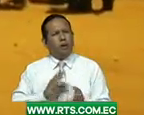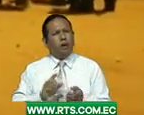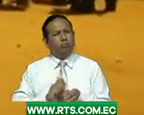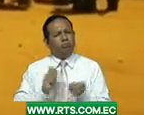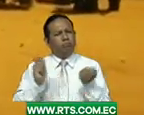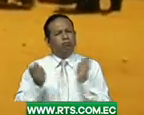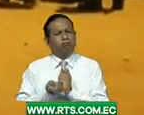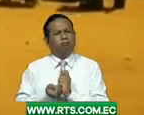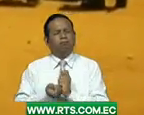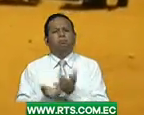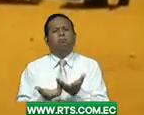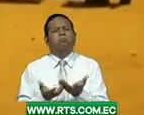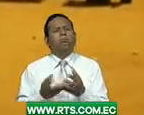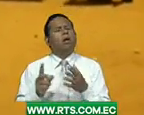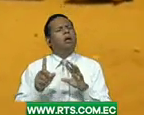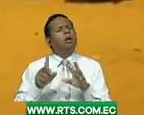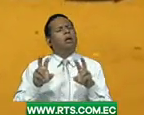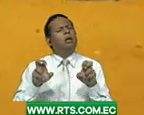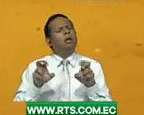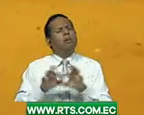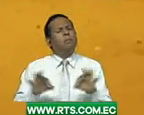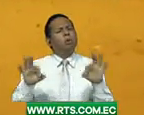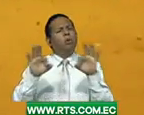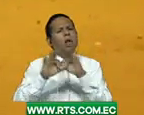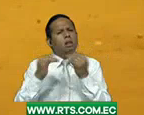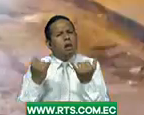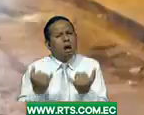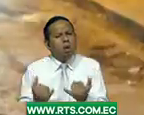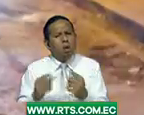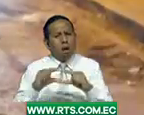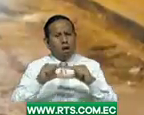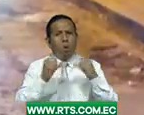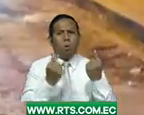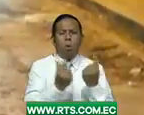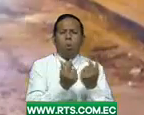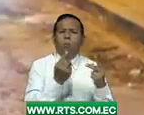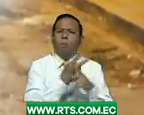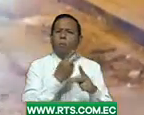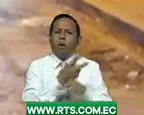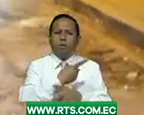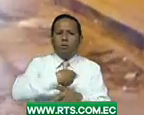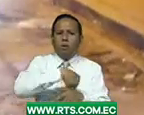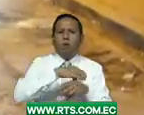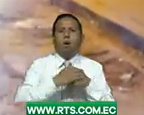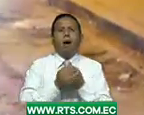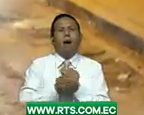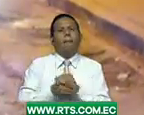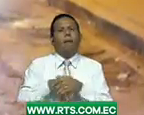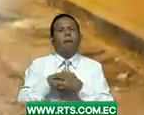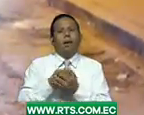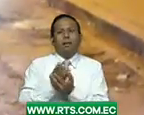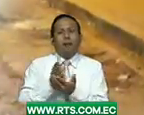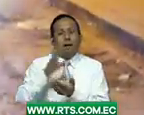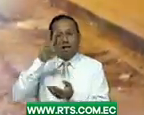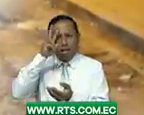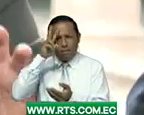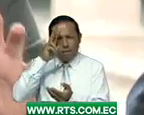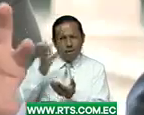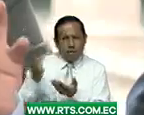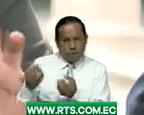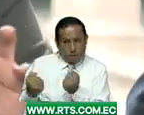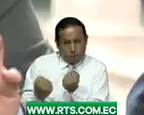Algo que no quedó por fuera es el tema de cómo el crimen organizado aprovecha la corrupción para tomar fuerza en el